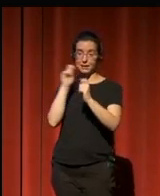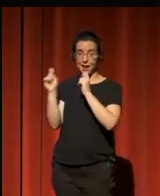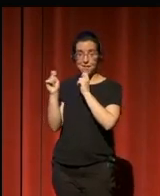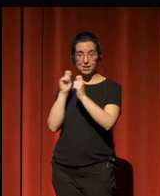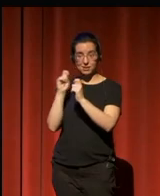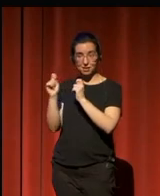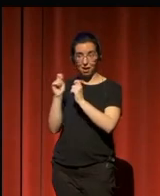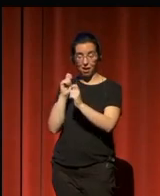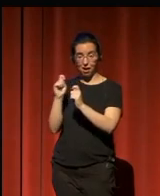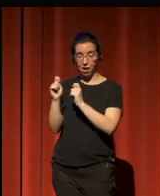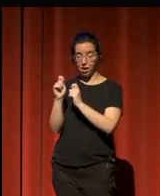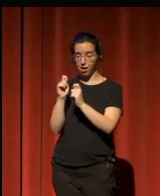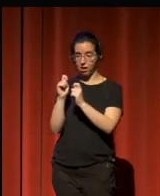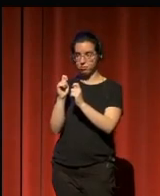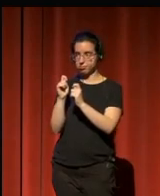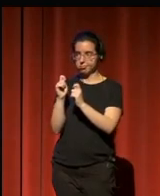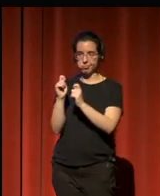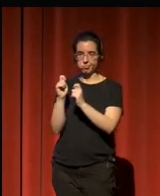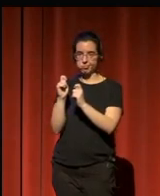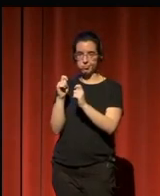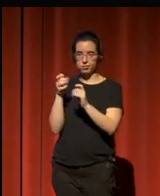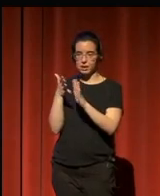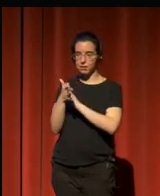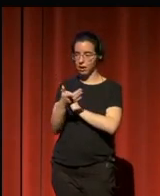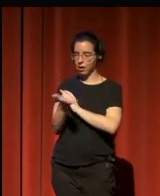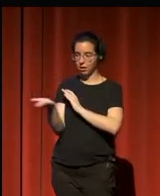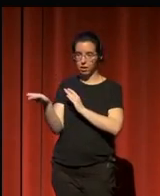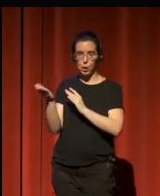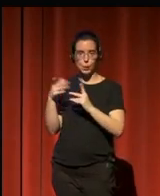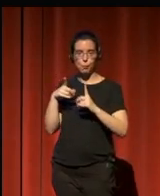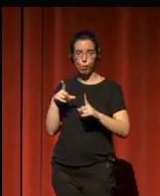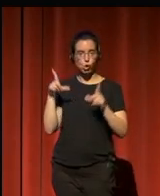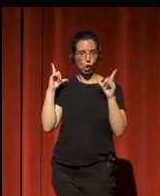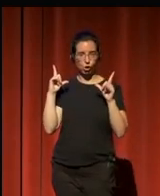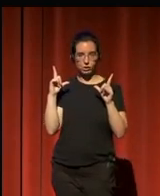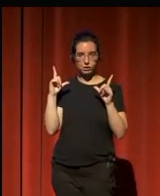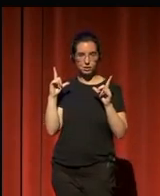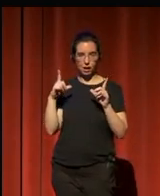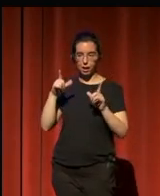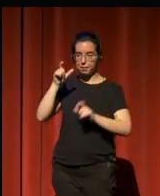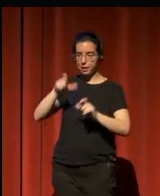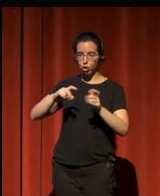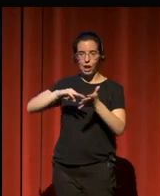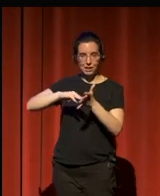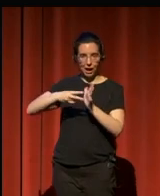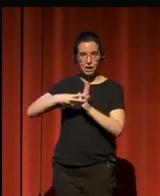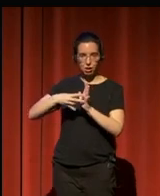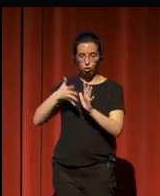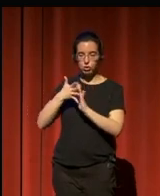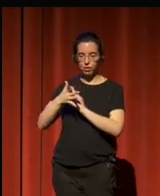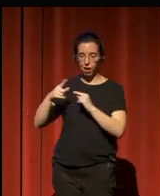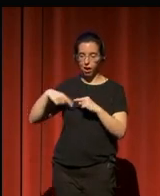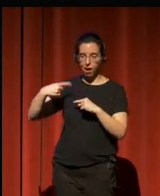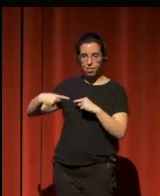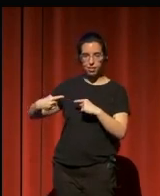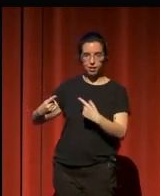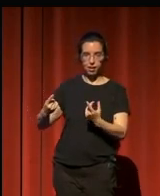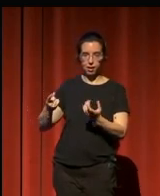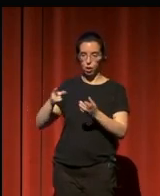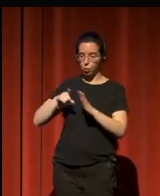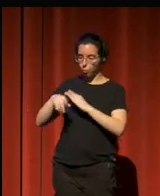entrevistadas eran digamos protagonistas o personal técnico que había acompañado procesos